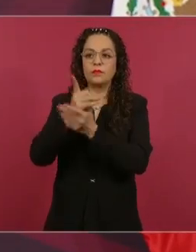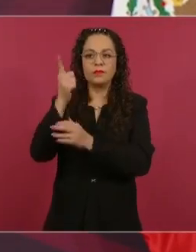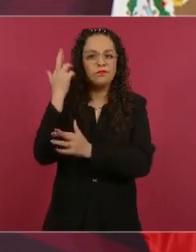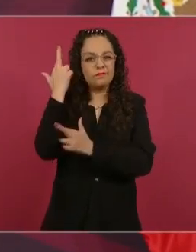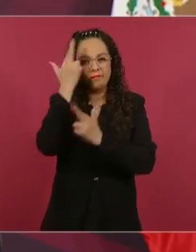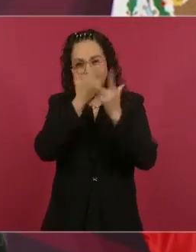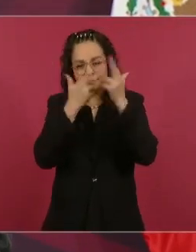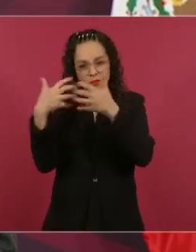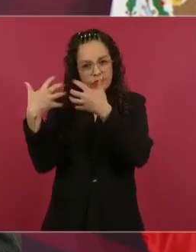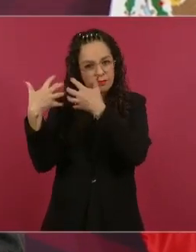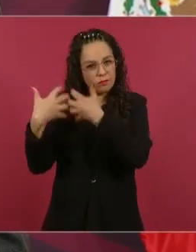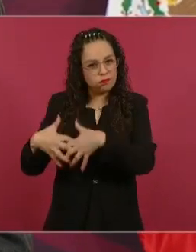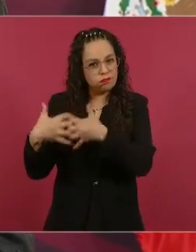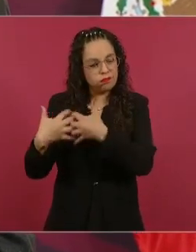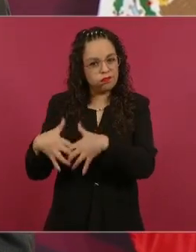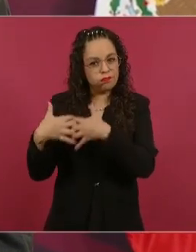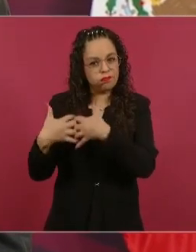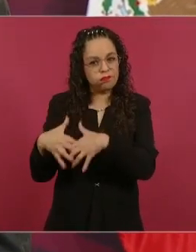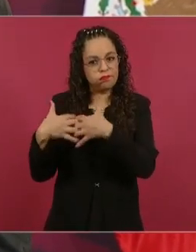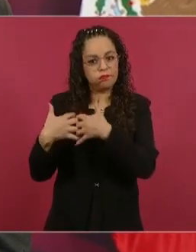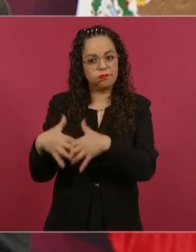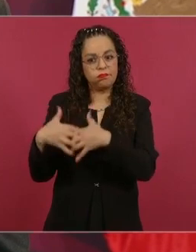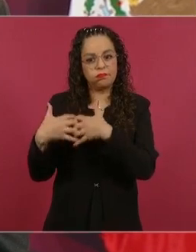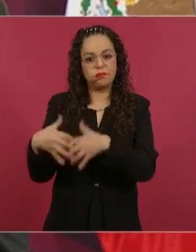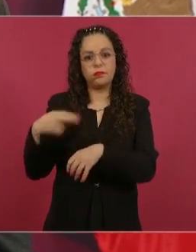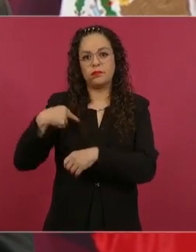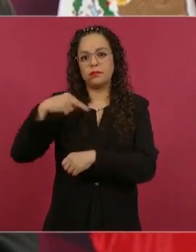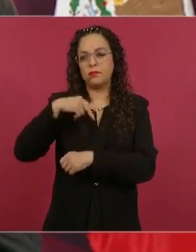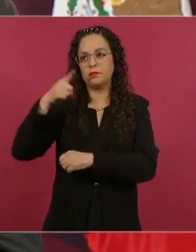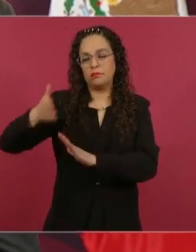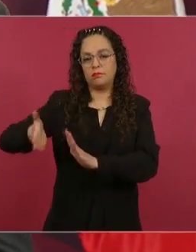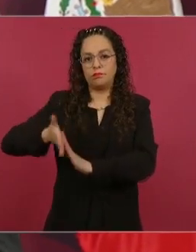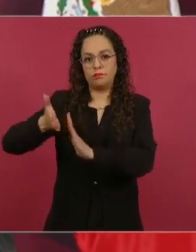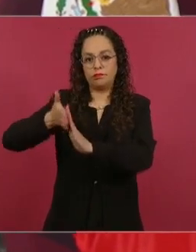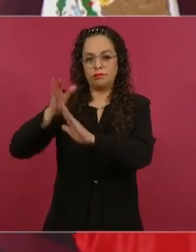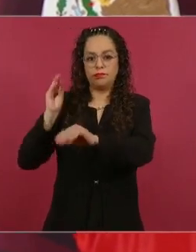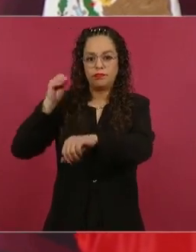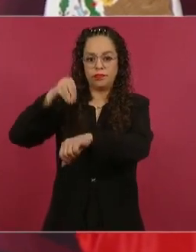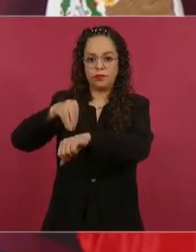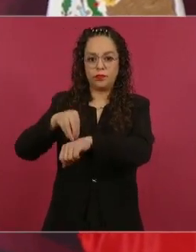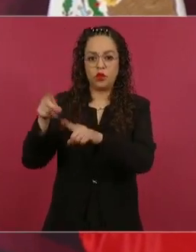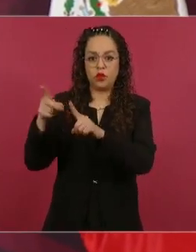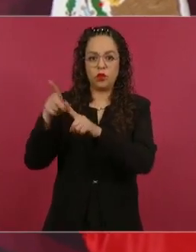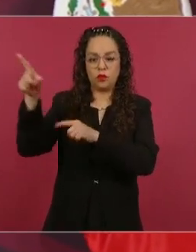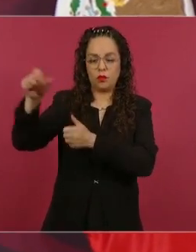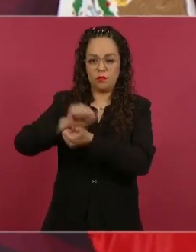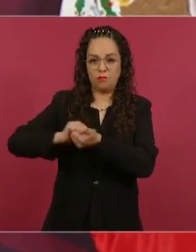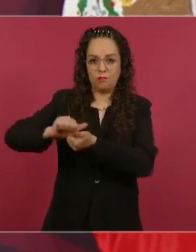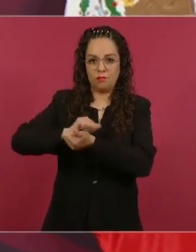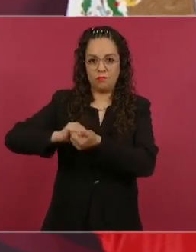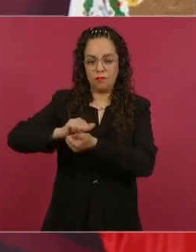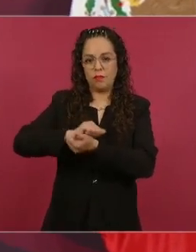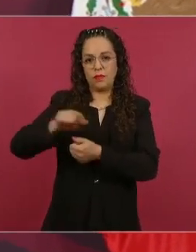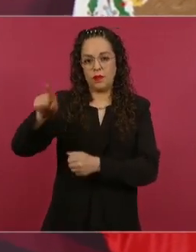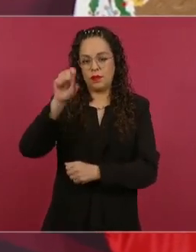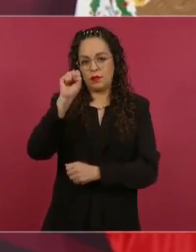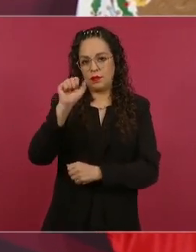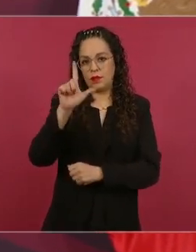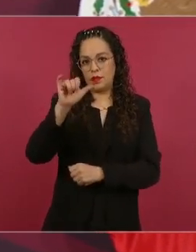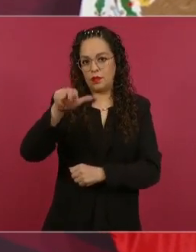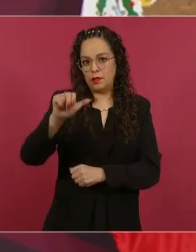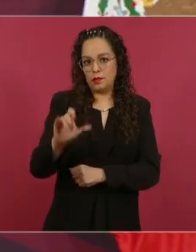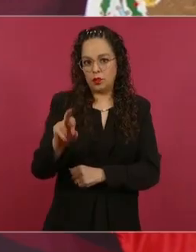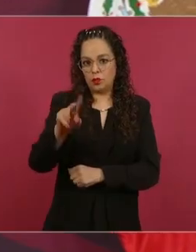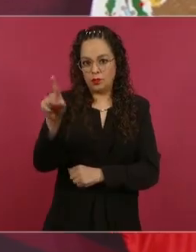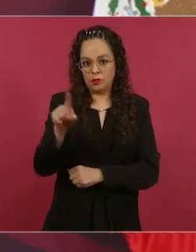coquizadora que estamos construyendo en la refinería de Salina Cruz.